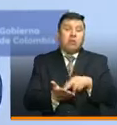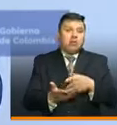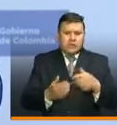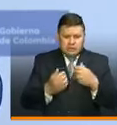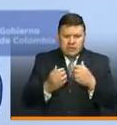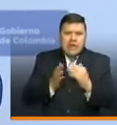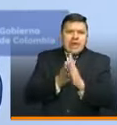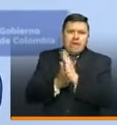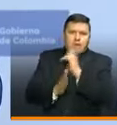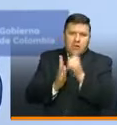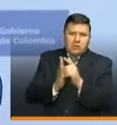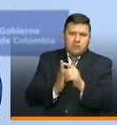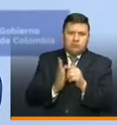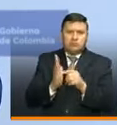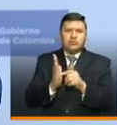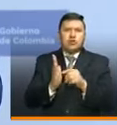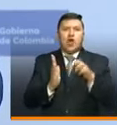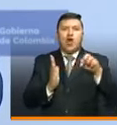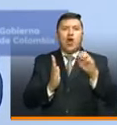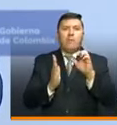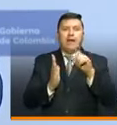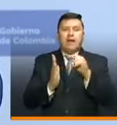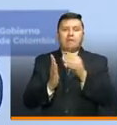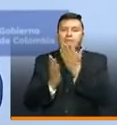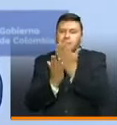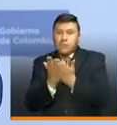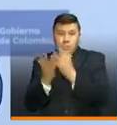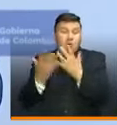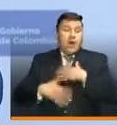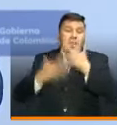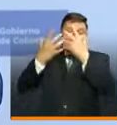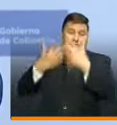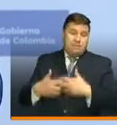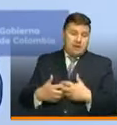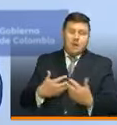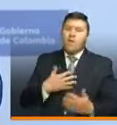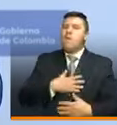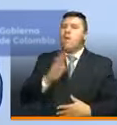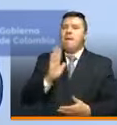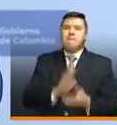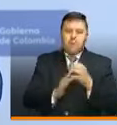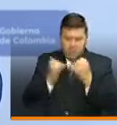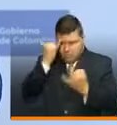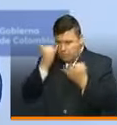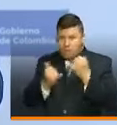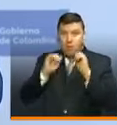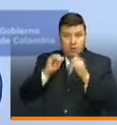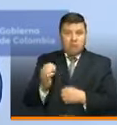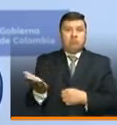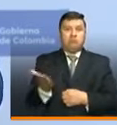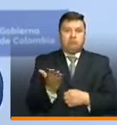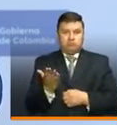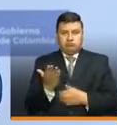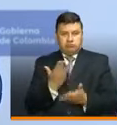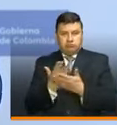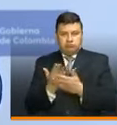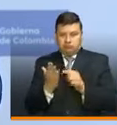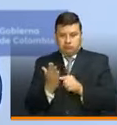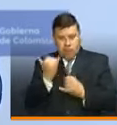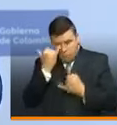la información en open source. Es decir, cualquier empresa, cualquier productor puede hacerse eco de